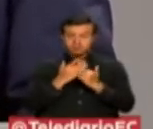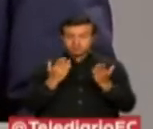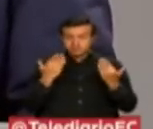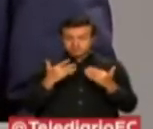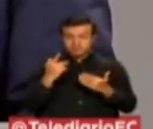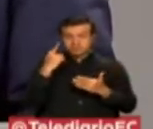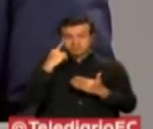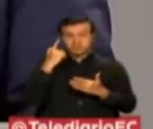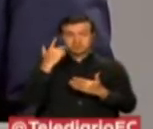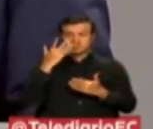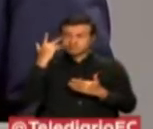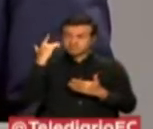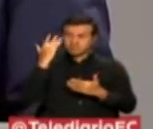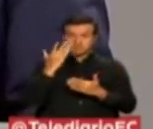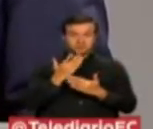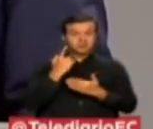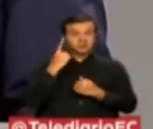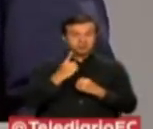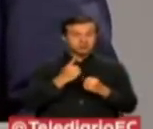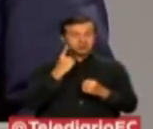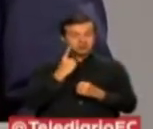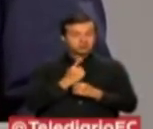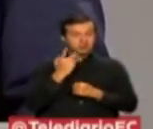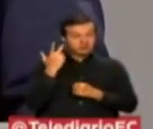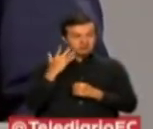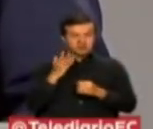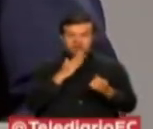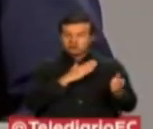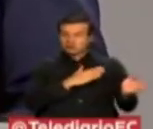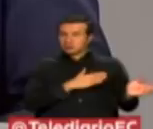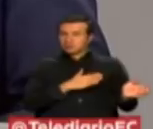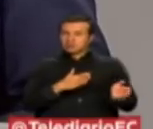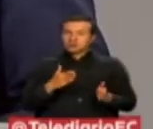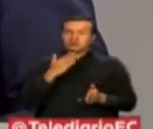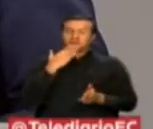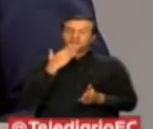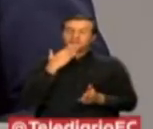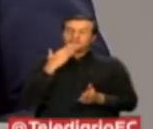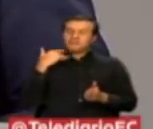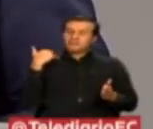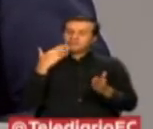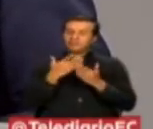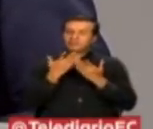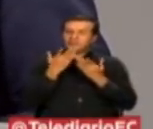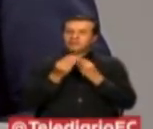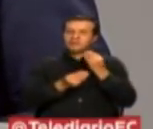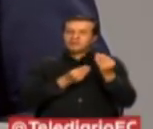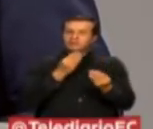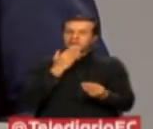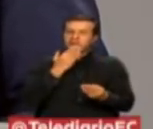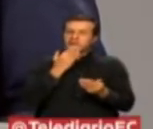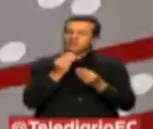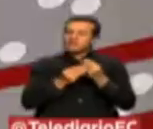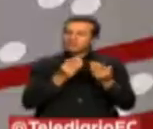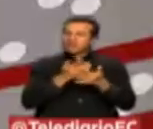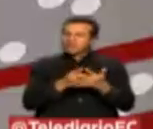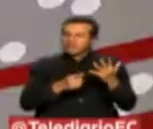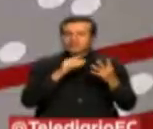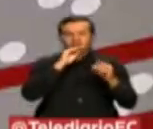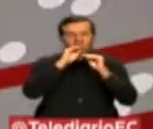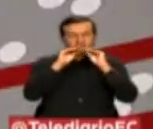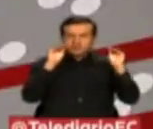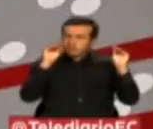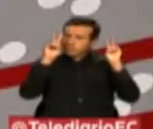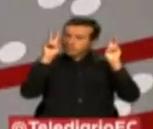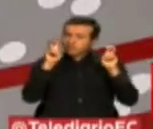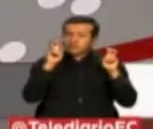ya decíamos, ya tiene más de un año o prácticamente un año de vigencia, y qué se piensa hacer ahora? Bueno, yo quiero llamar la atención de